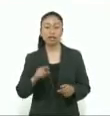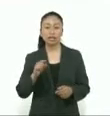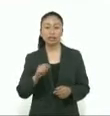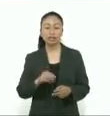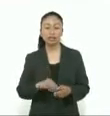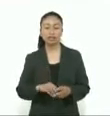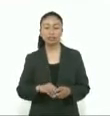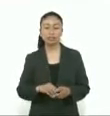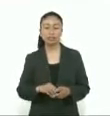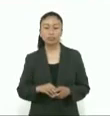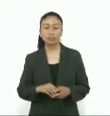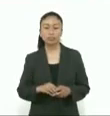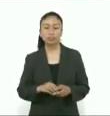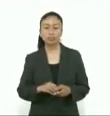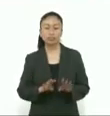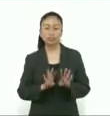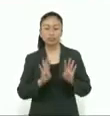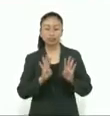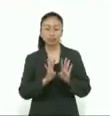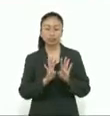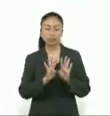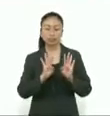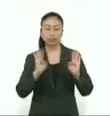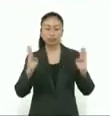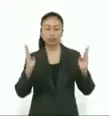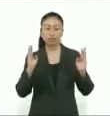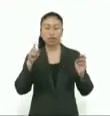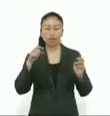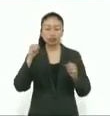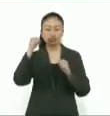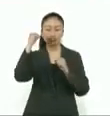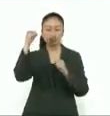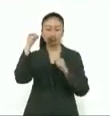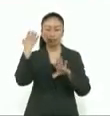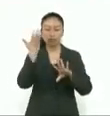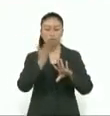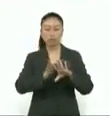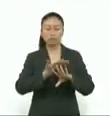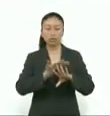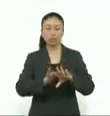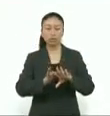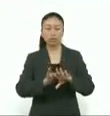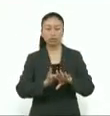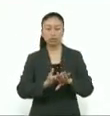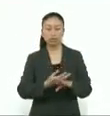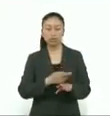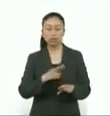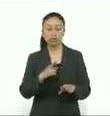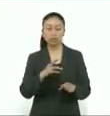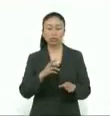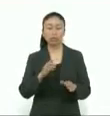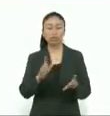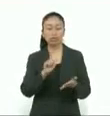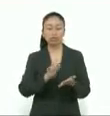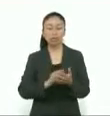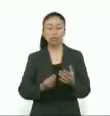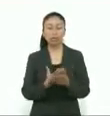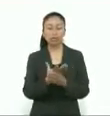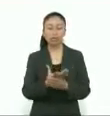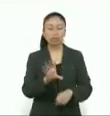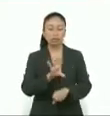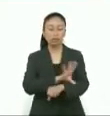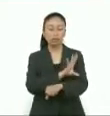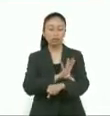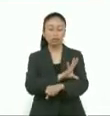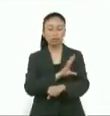nos manifestamos en contra de la reforma energética de Peña Nieto, y hoy viene a